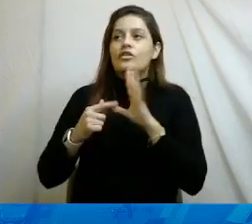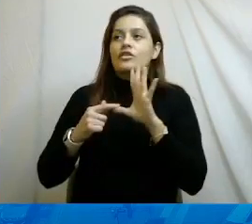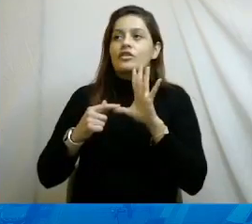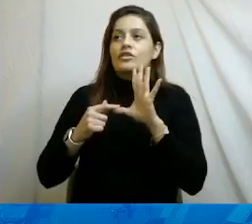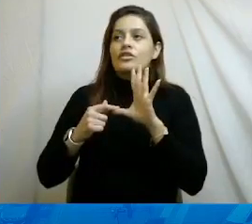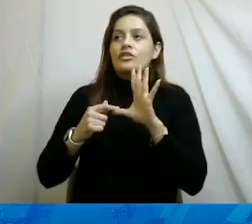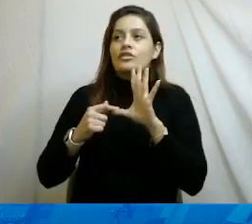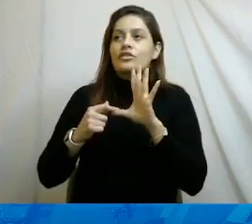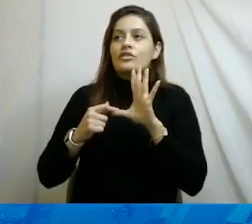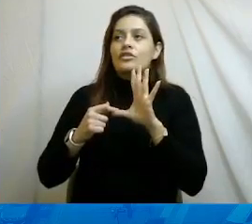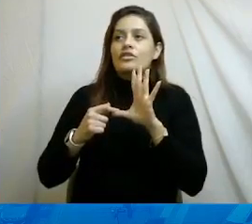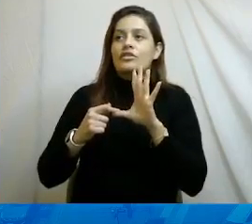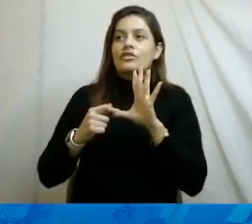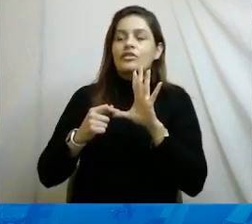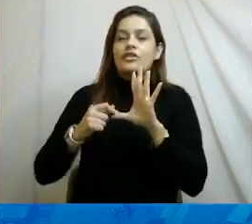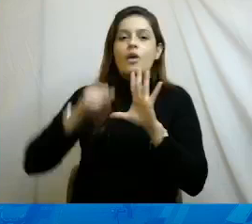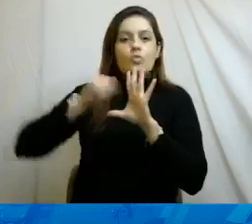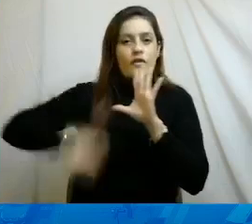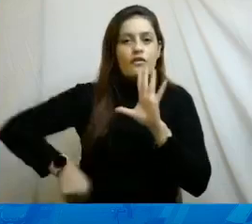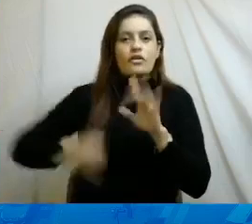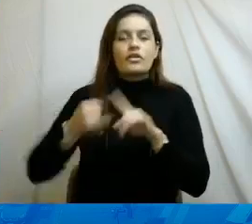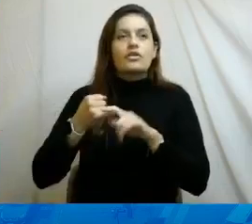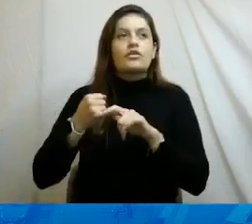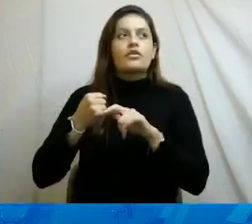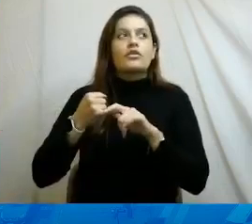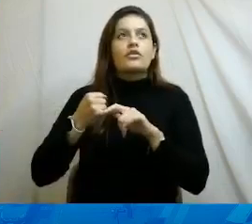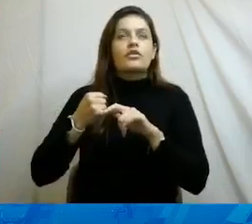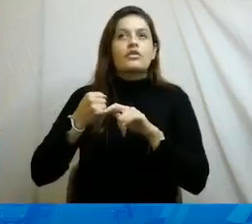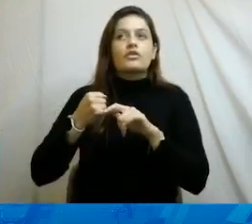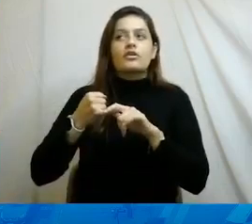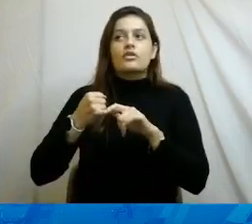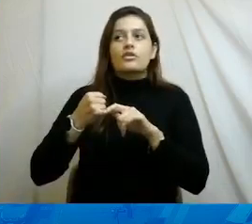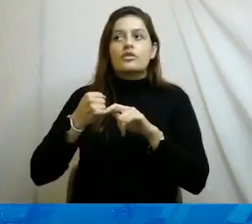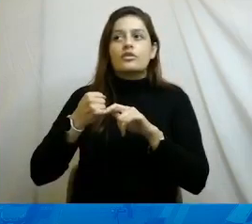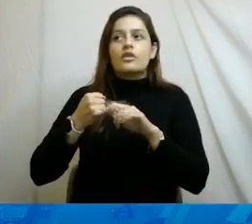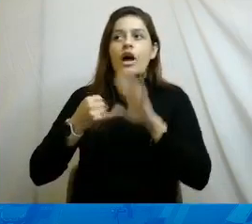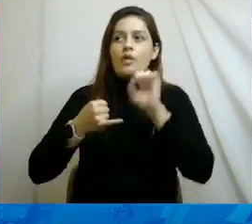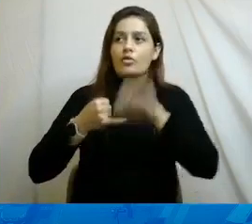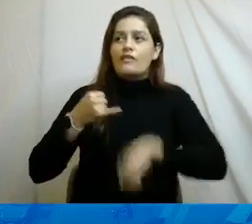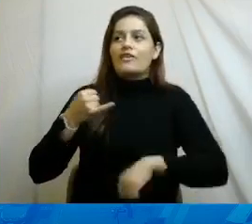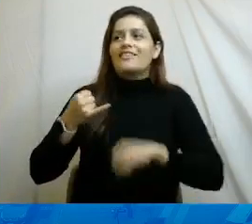Cavión. No está. Pérez. Apruebo. Rojas. Mil veces aprobamos.